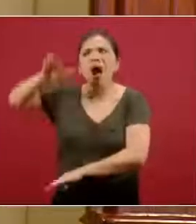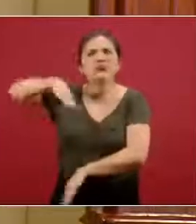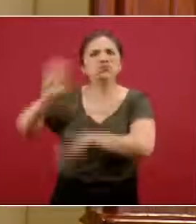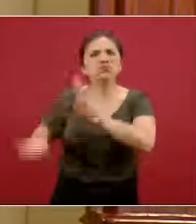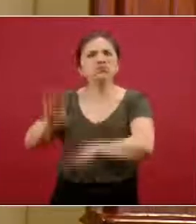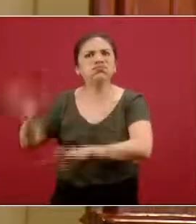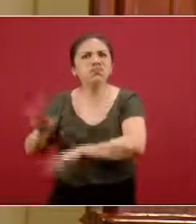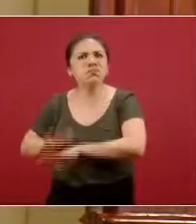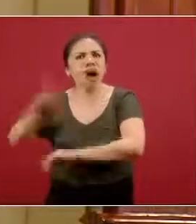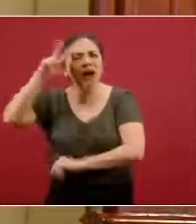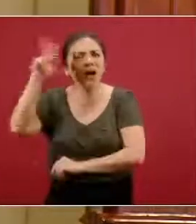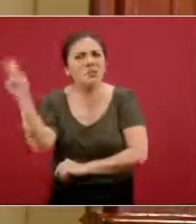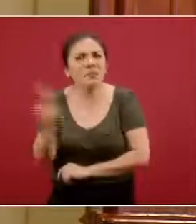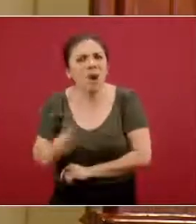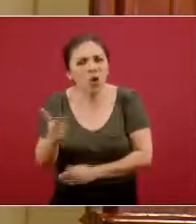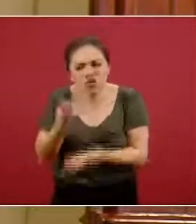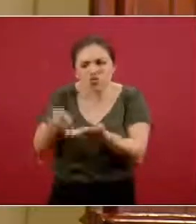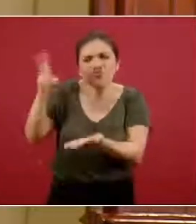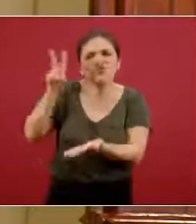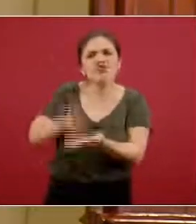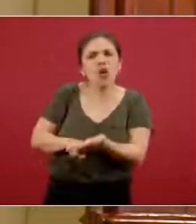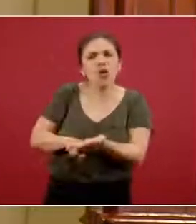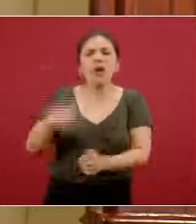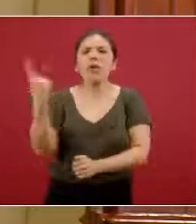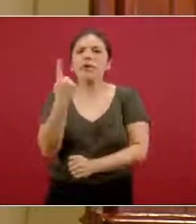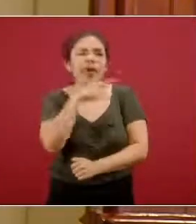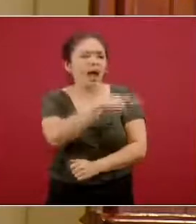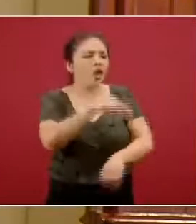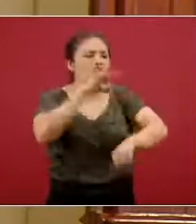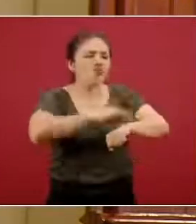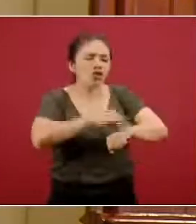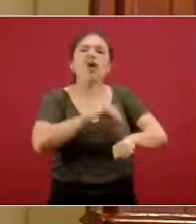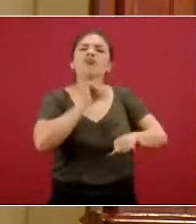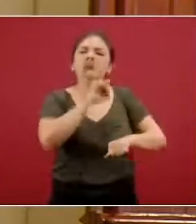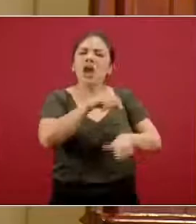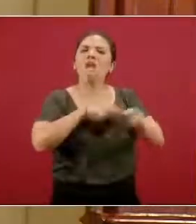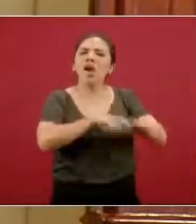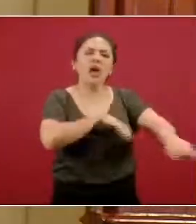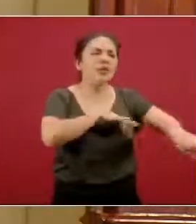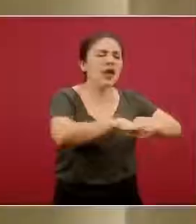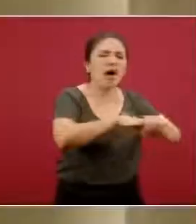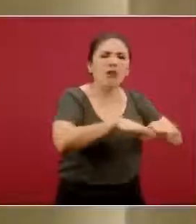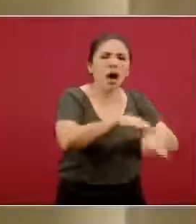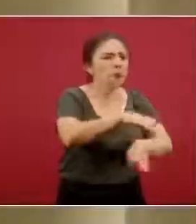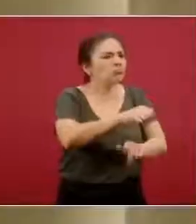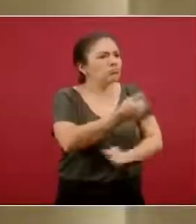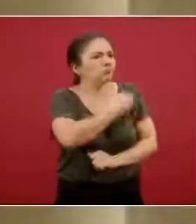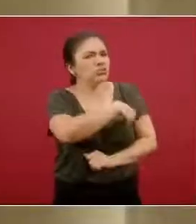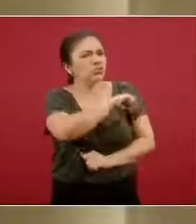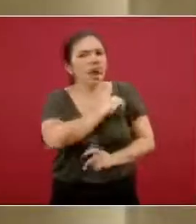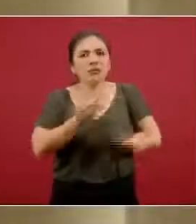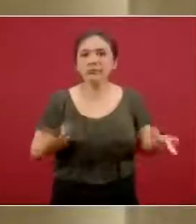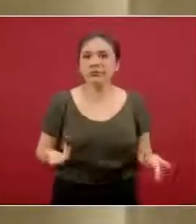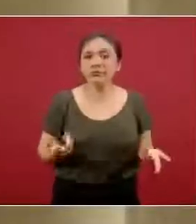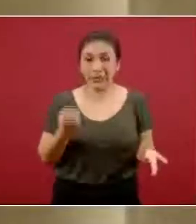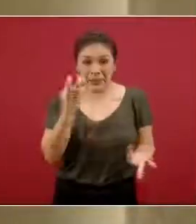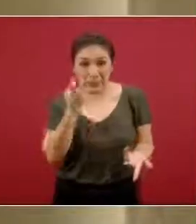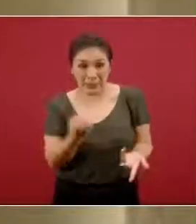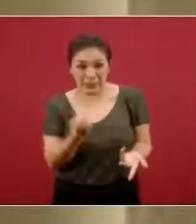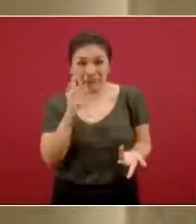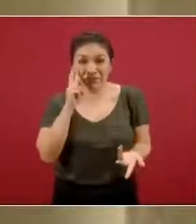una tasa de letalidad del doble del personal que se encontraba en activo. Y esto entonces también